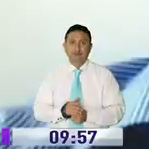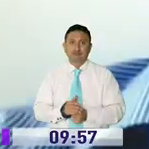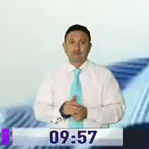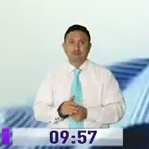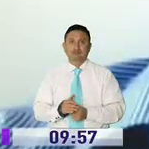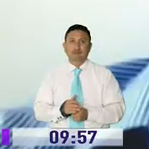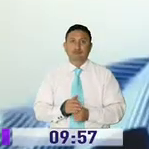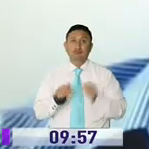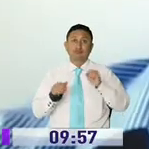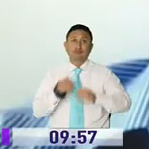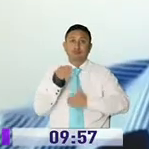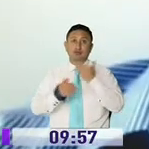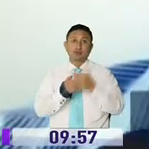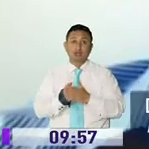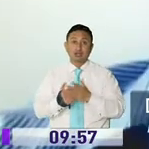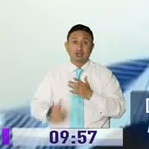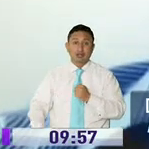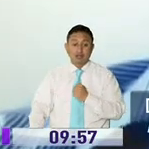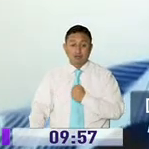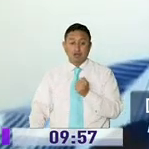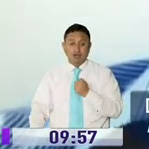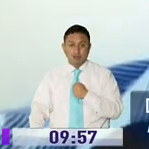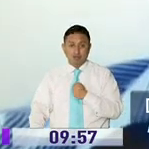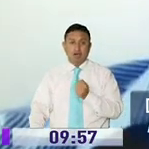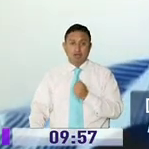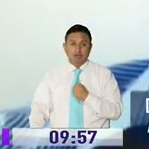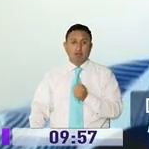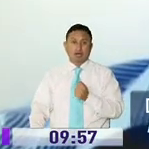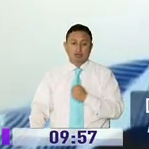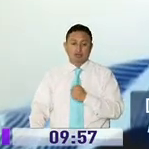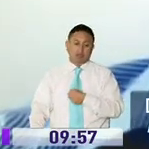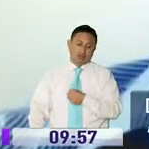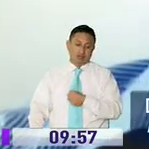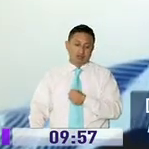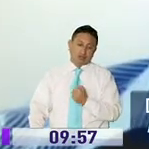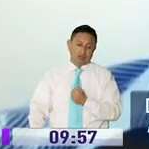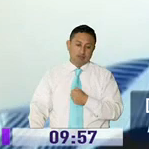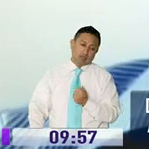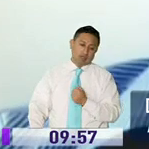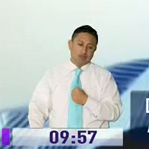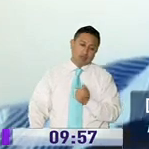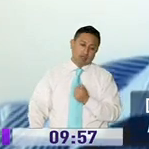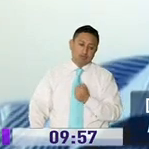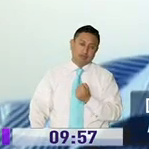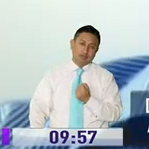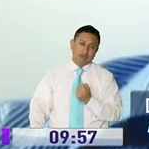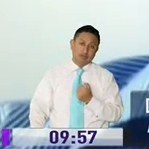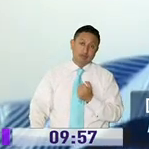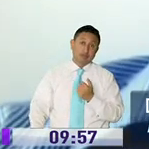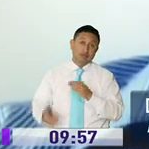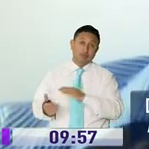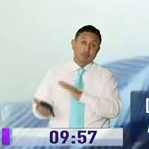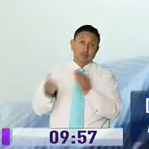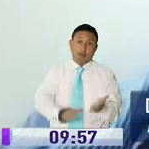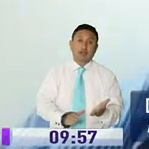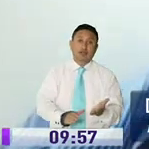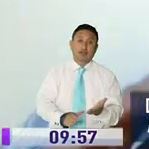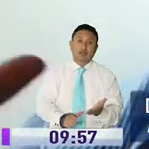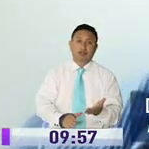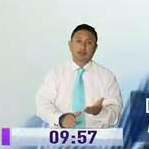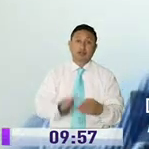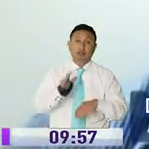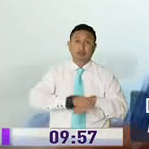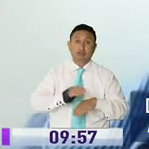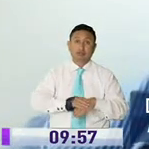generarse arritmias y hablamos de arritmias del ventrículo. Esas arritmias del ventrículo son las que pueden llevar a muertes súbitas, que no se